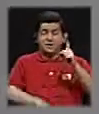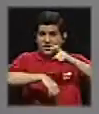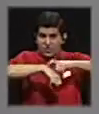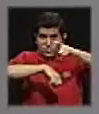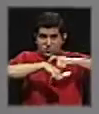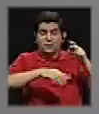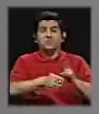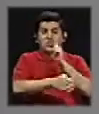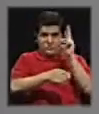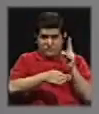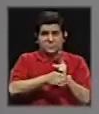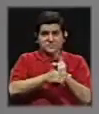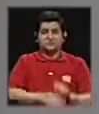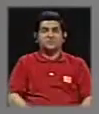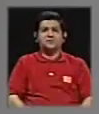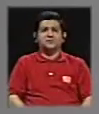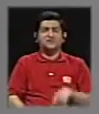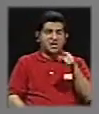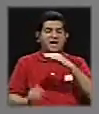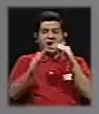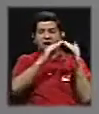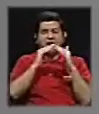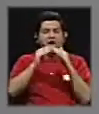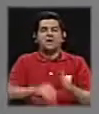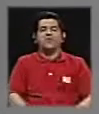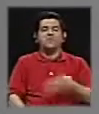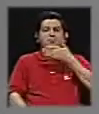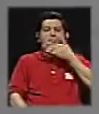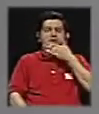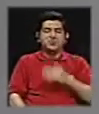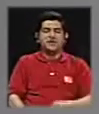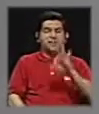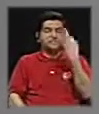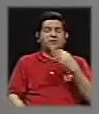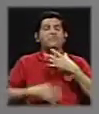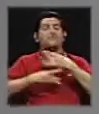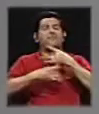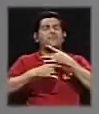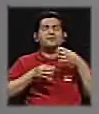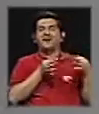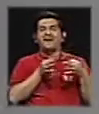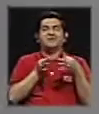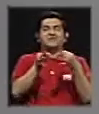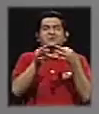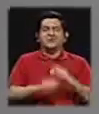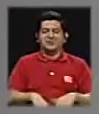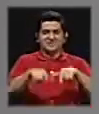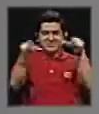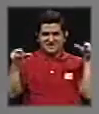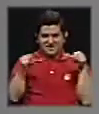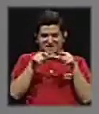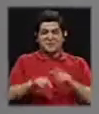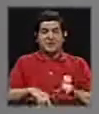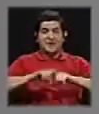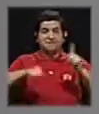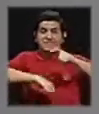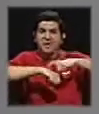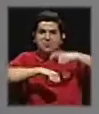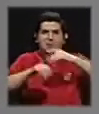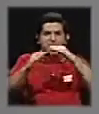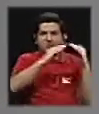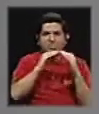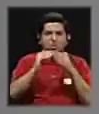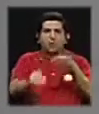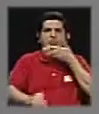momentos se utiliza la presencia de comunidades indígenas como un elemento llamativo para el turismo de las zonas, pero en el momento en que las